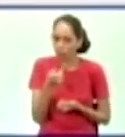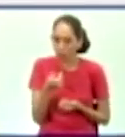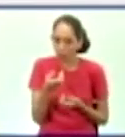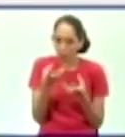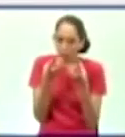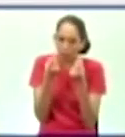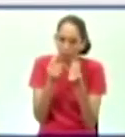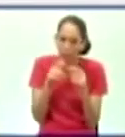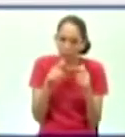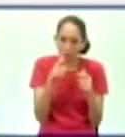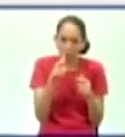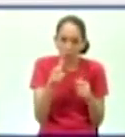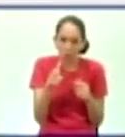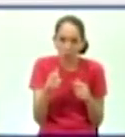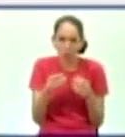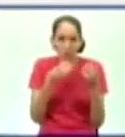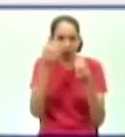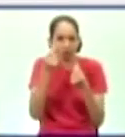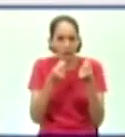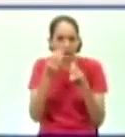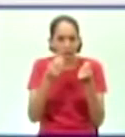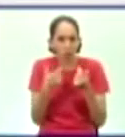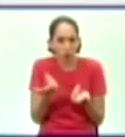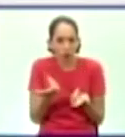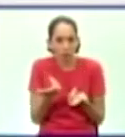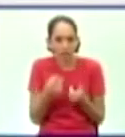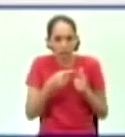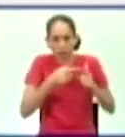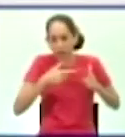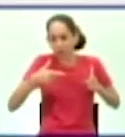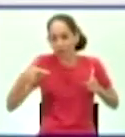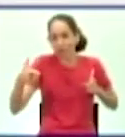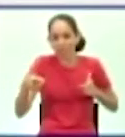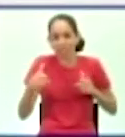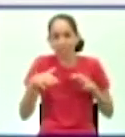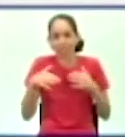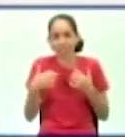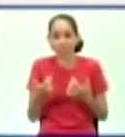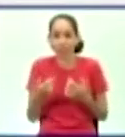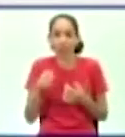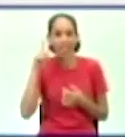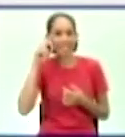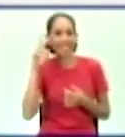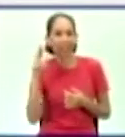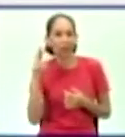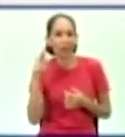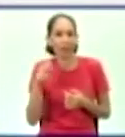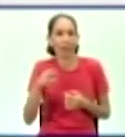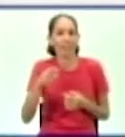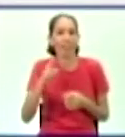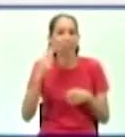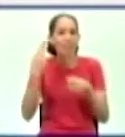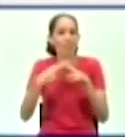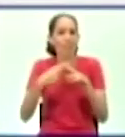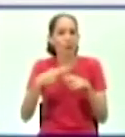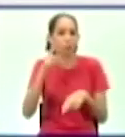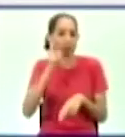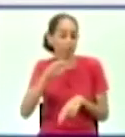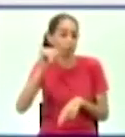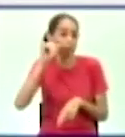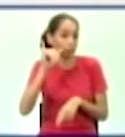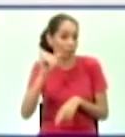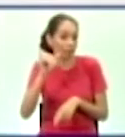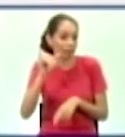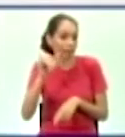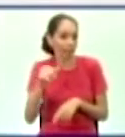la circunferencia. Y aquí fue donde estudiaste la constante pi. ¿Te acuerdas? Que hasta hay una canción del